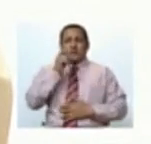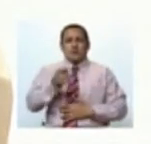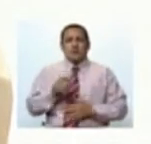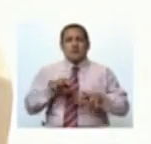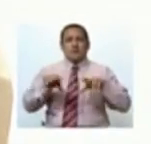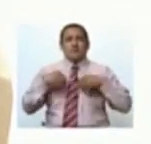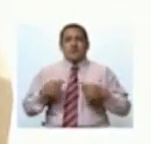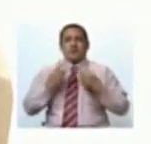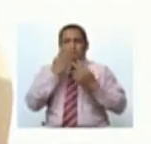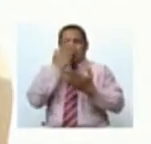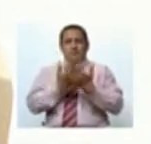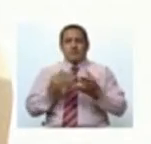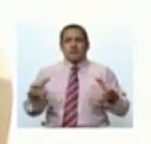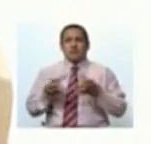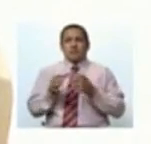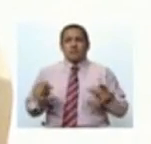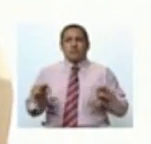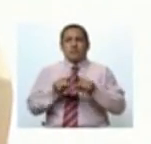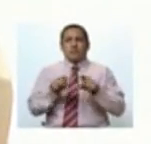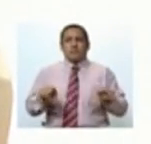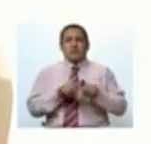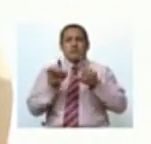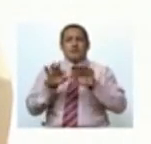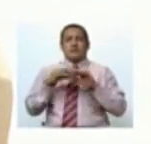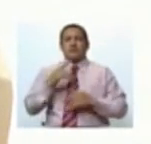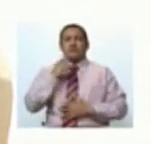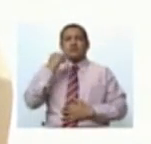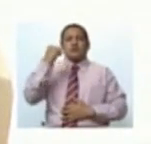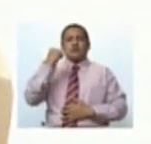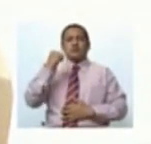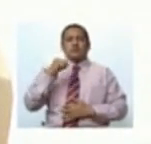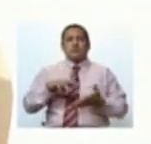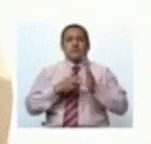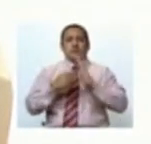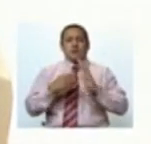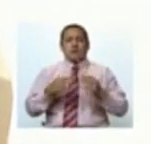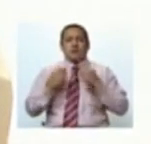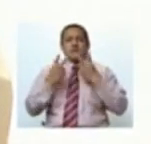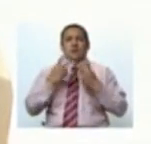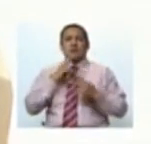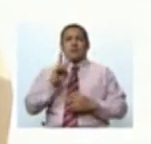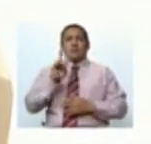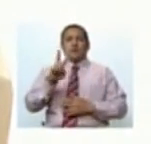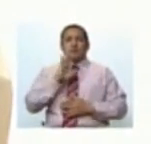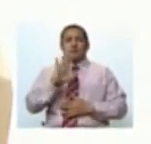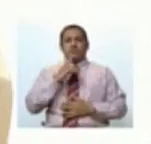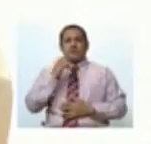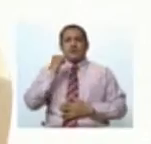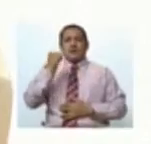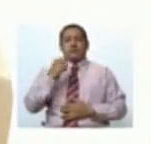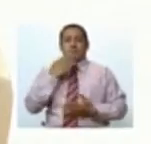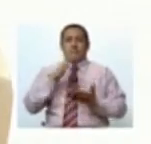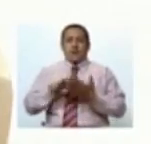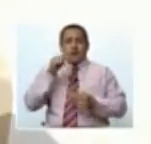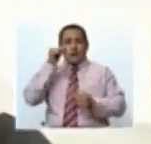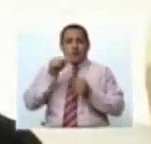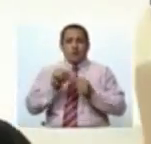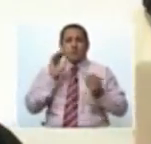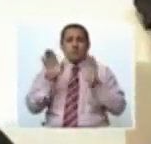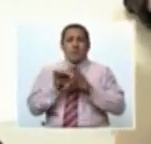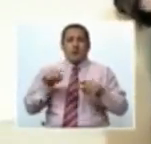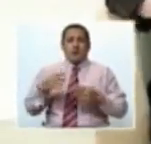juez tuitiva de cara a uno de los cónyuges y a sus derechos supone una violación del principio de congruencia. Claro,